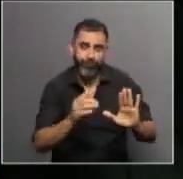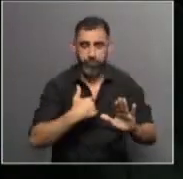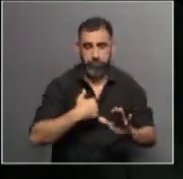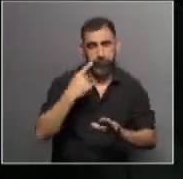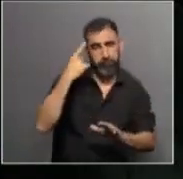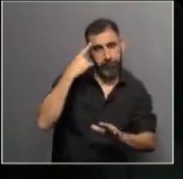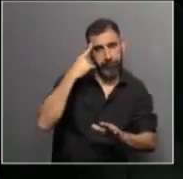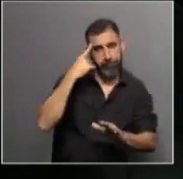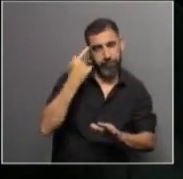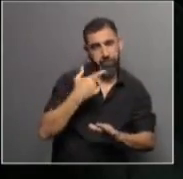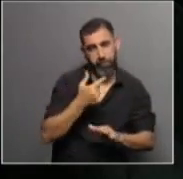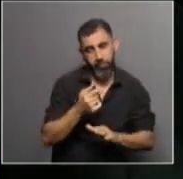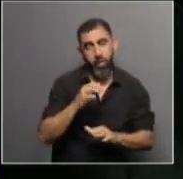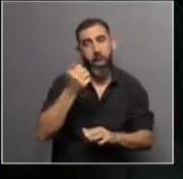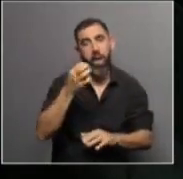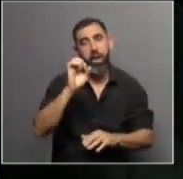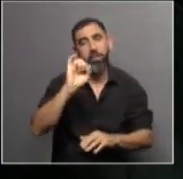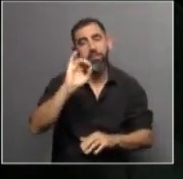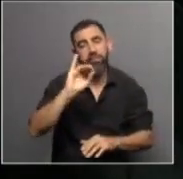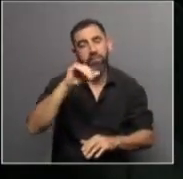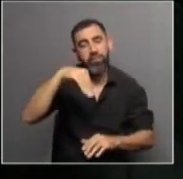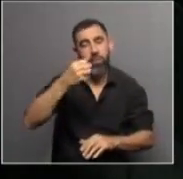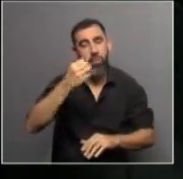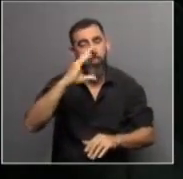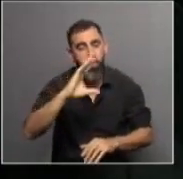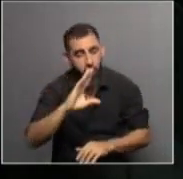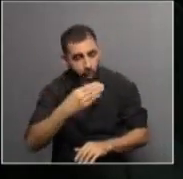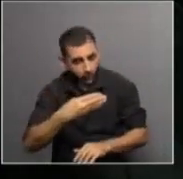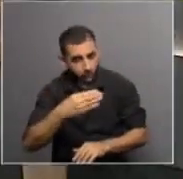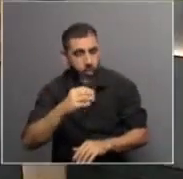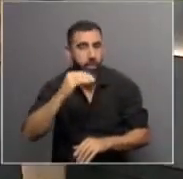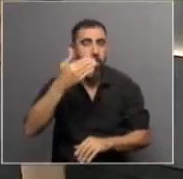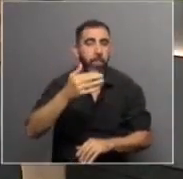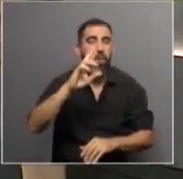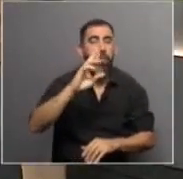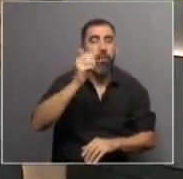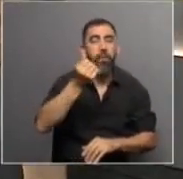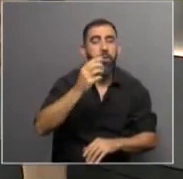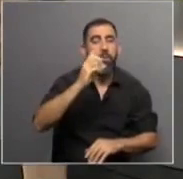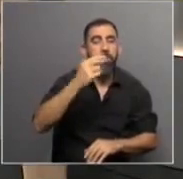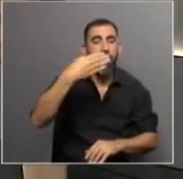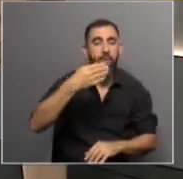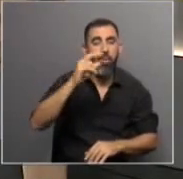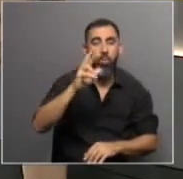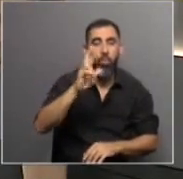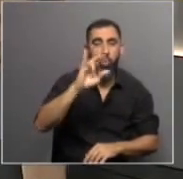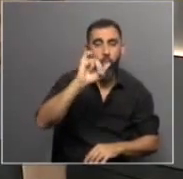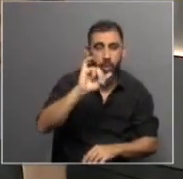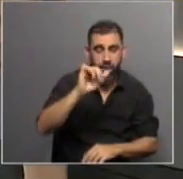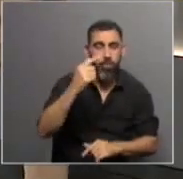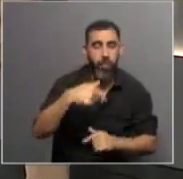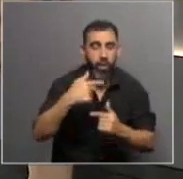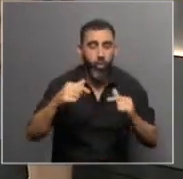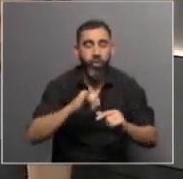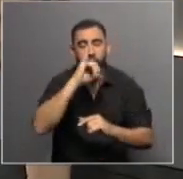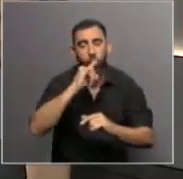pensar rápidamente en Asimov, en Bradbury, y yo creo que hay toda una búsqueda, ¿no? De contar cosas que pasan en Uruguay, pero también con